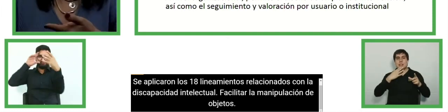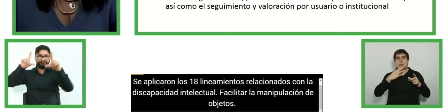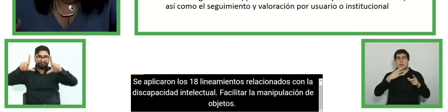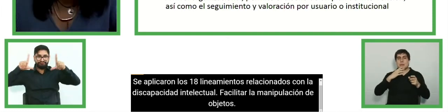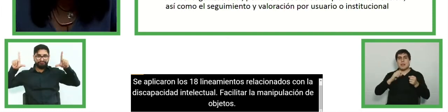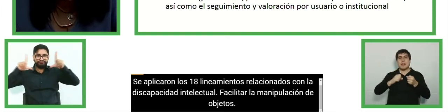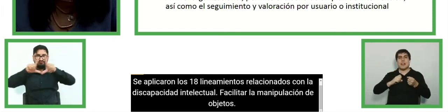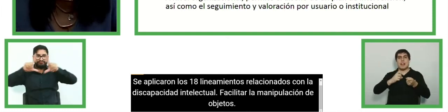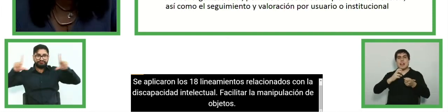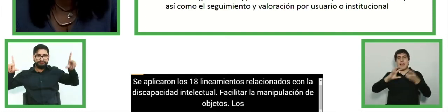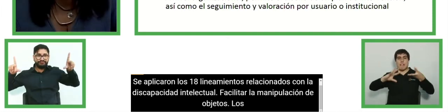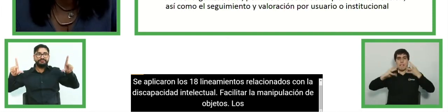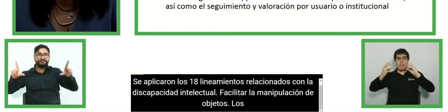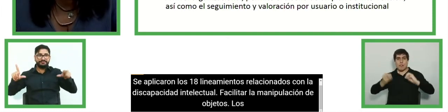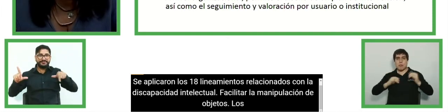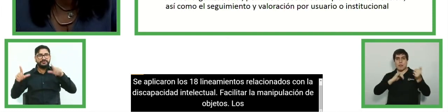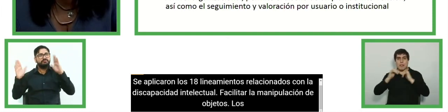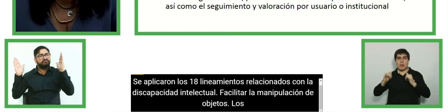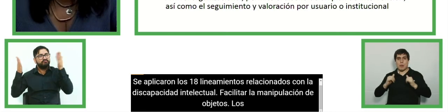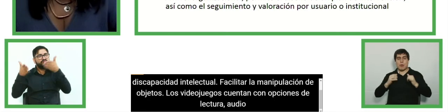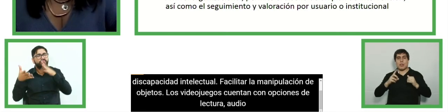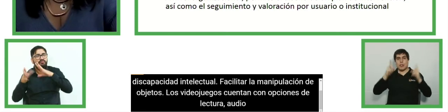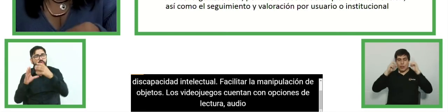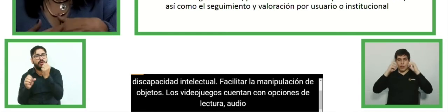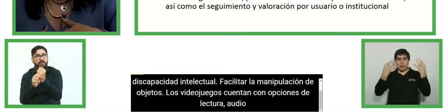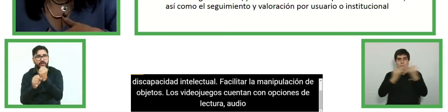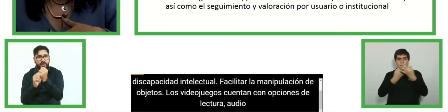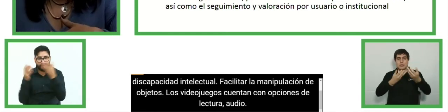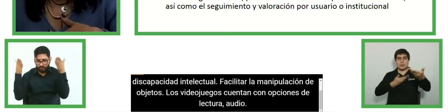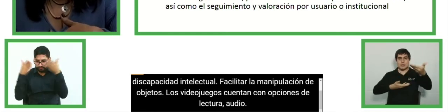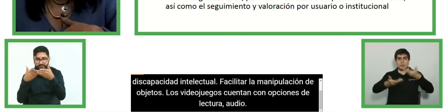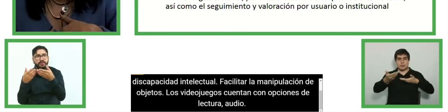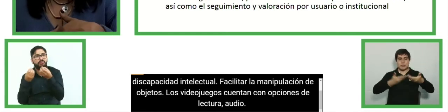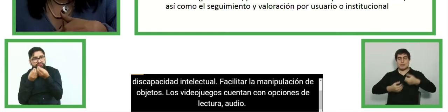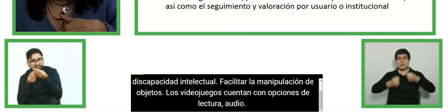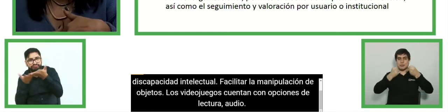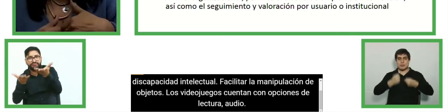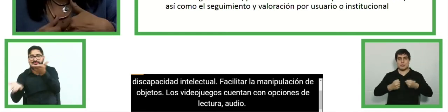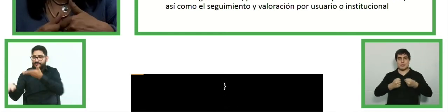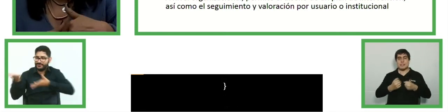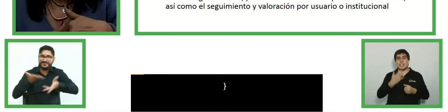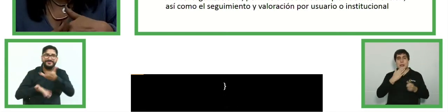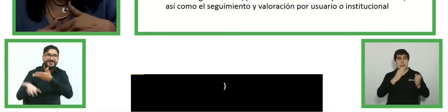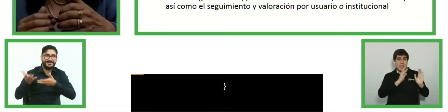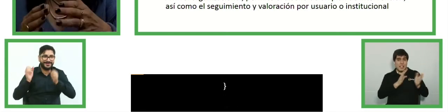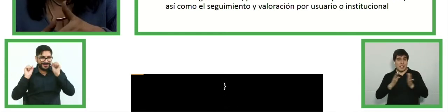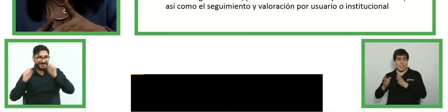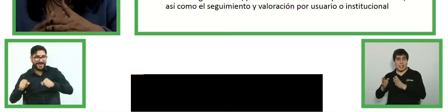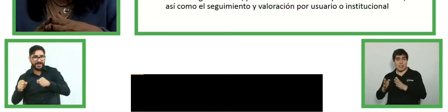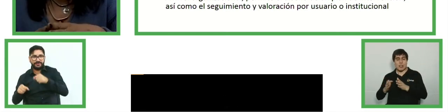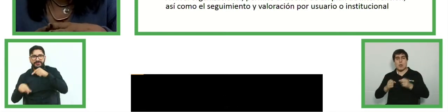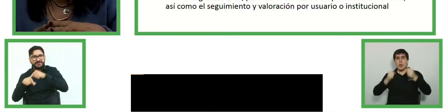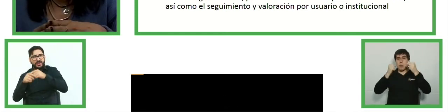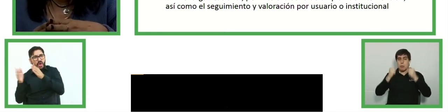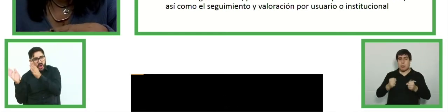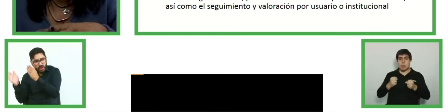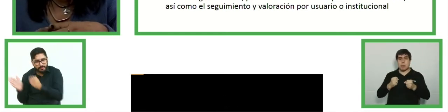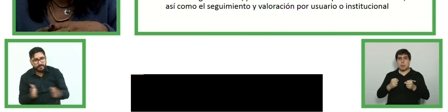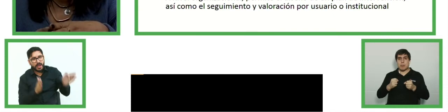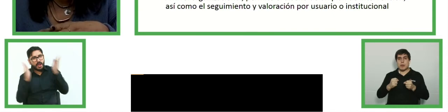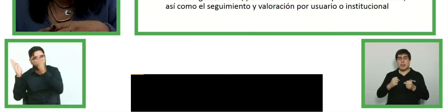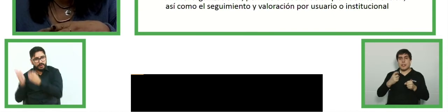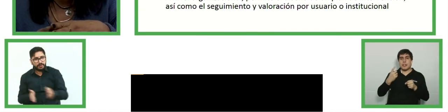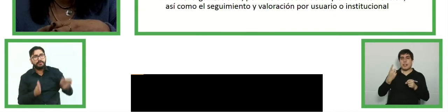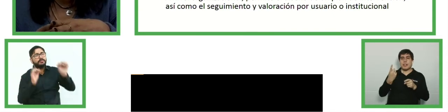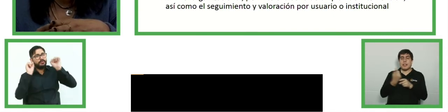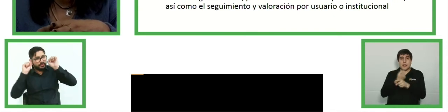y la retroalimentación es inmediata. A nivel organizacional, posibilita diseñar planes de intervención con la